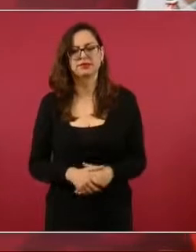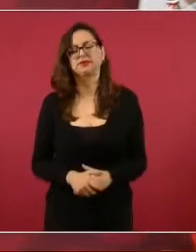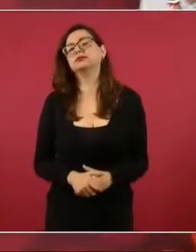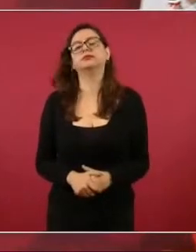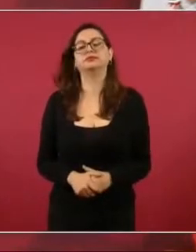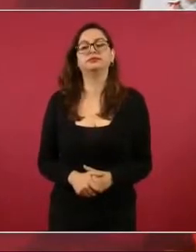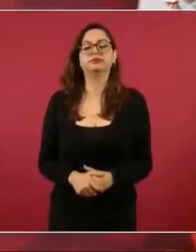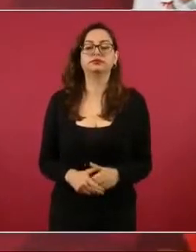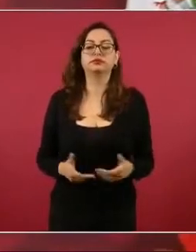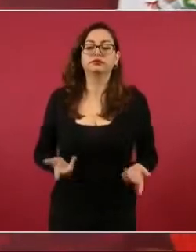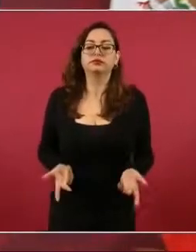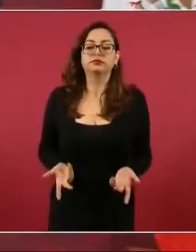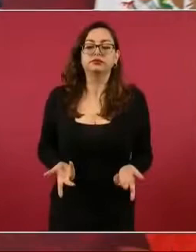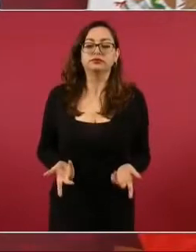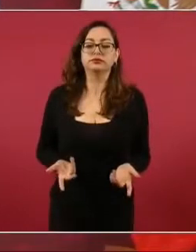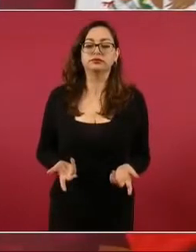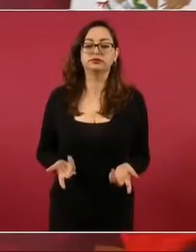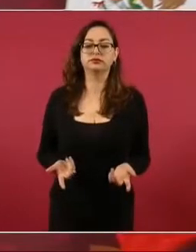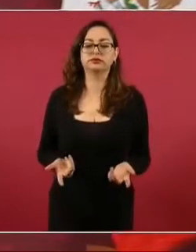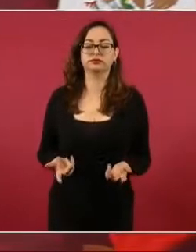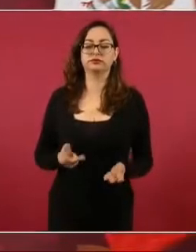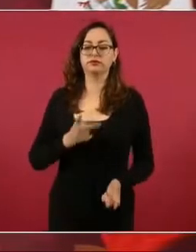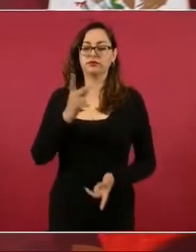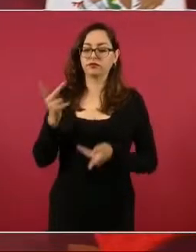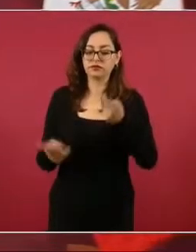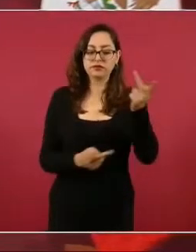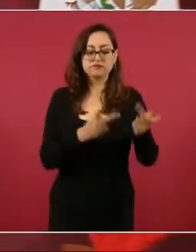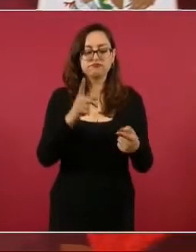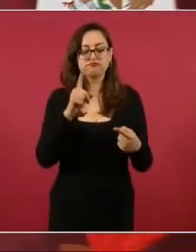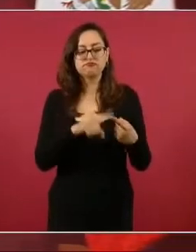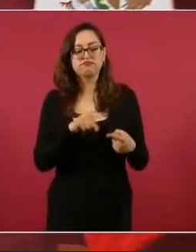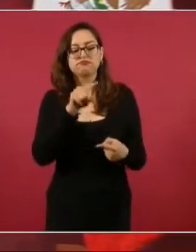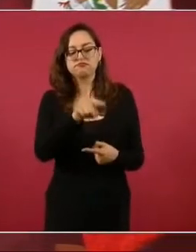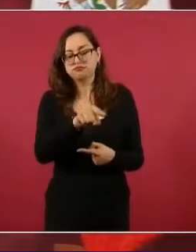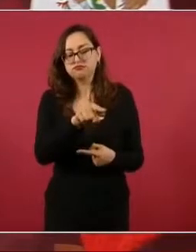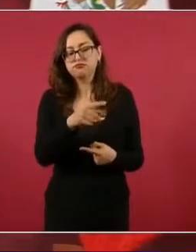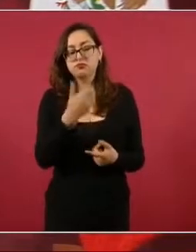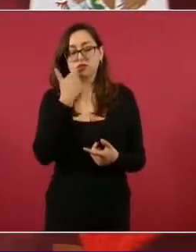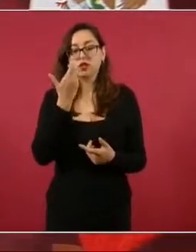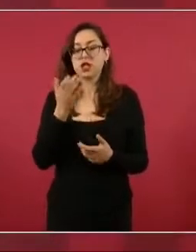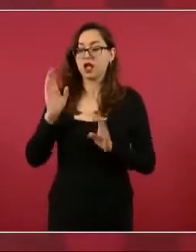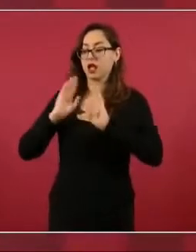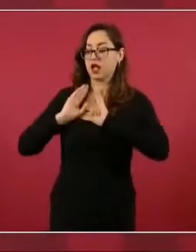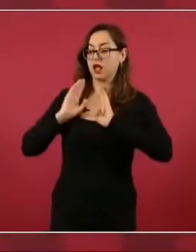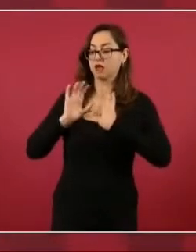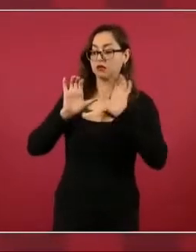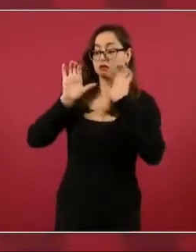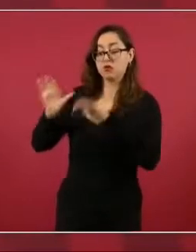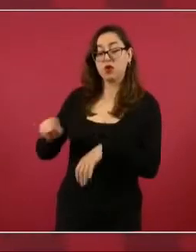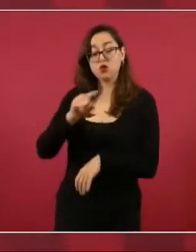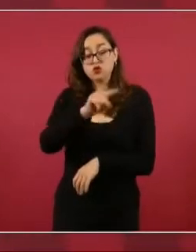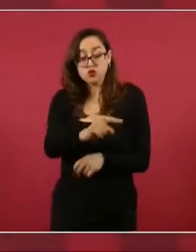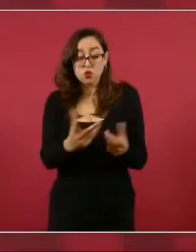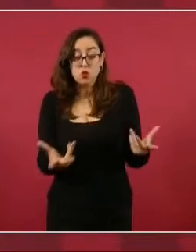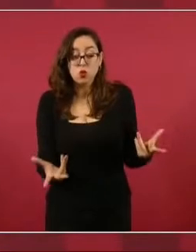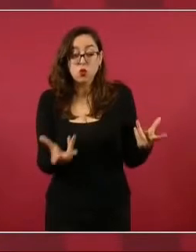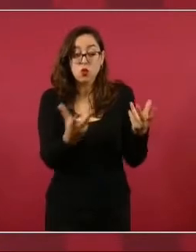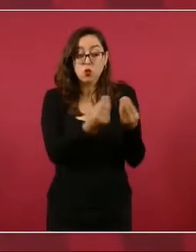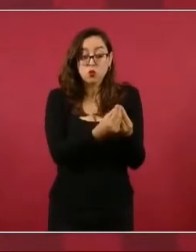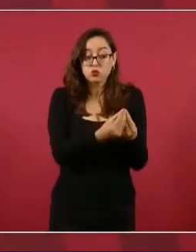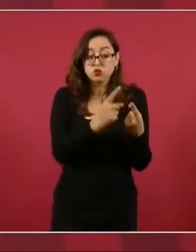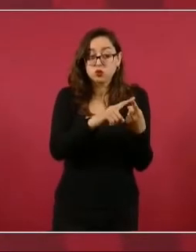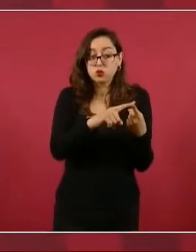Y las preguntas eran si se había participado en la dictadura porfirista.